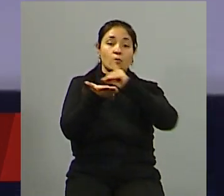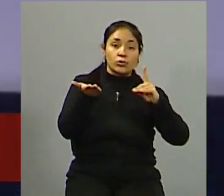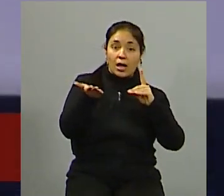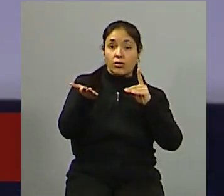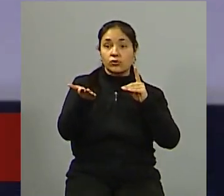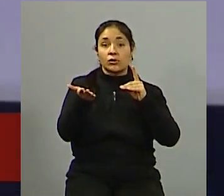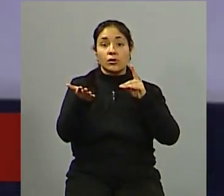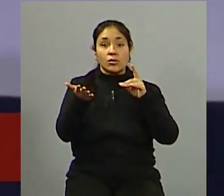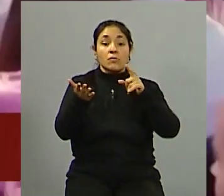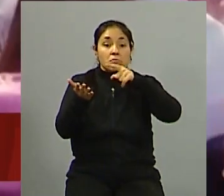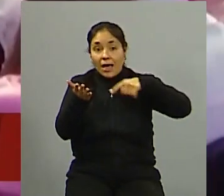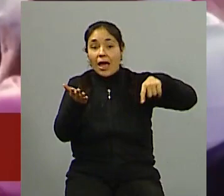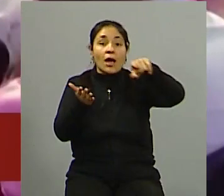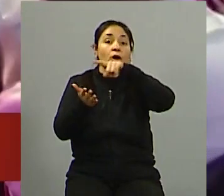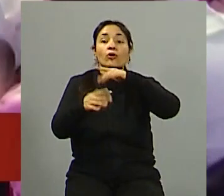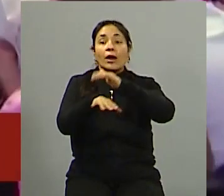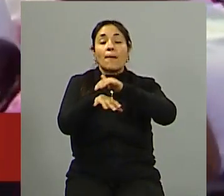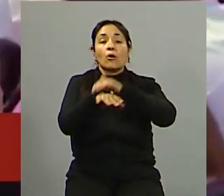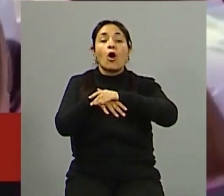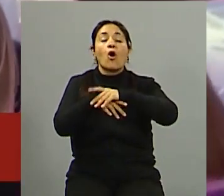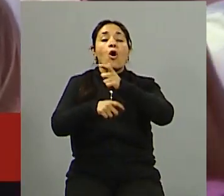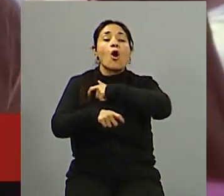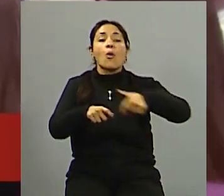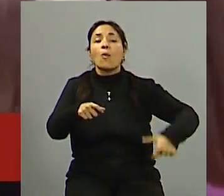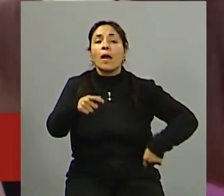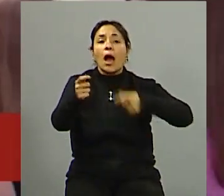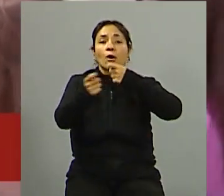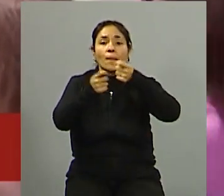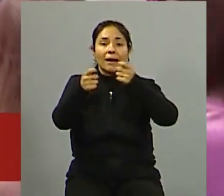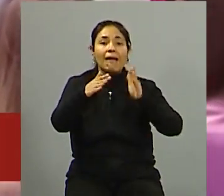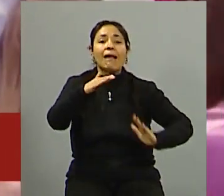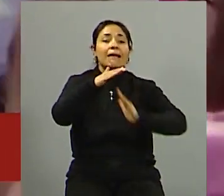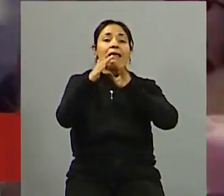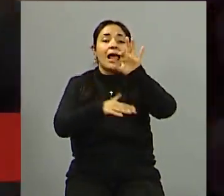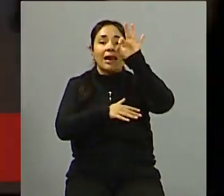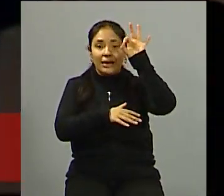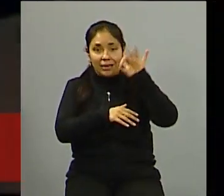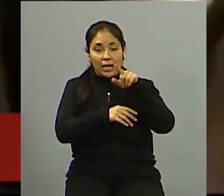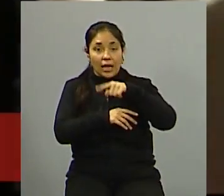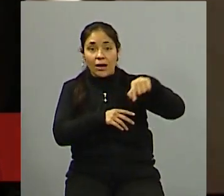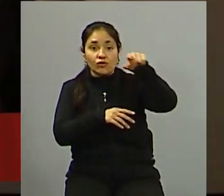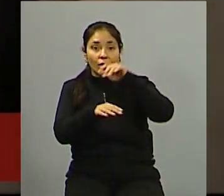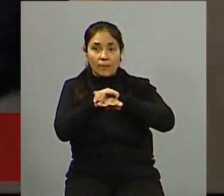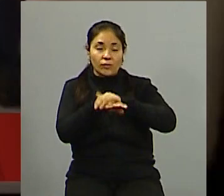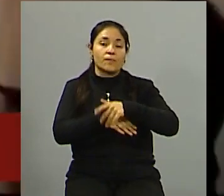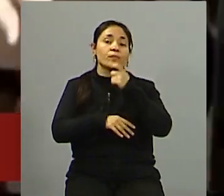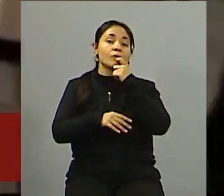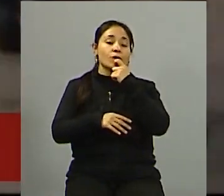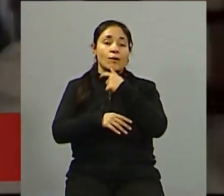la mayoría de los votos, a formar gobierno. A formar gobierno con su líder de partido, ¿sí? En este caso, por ejemplo, el